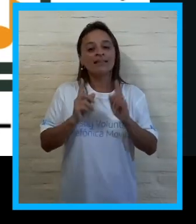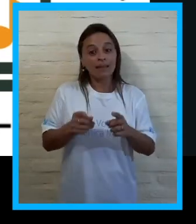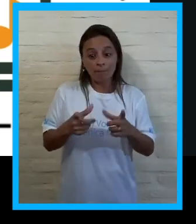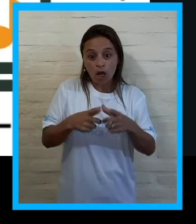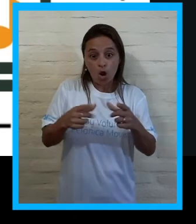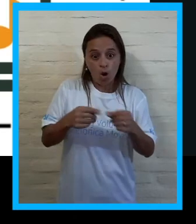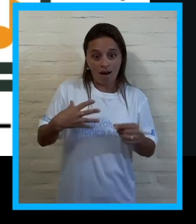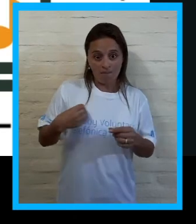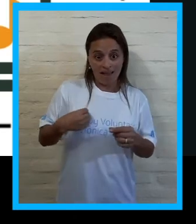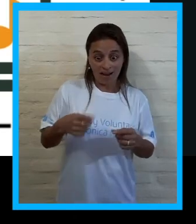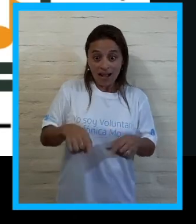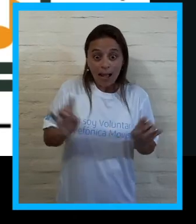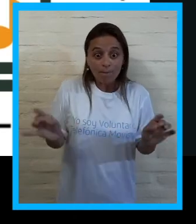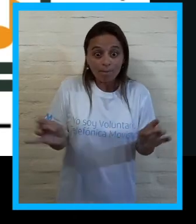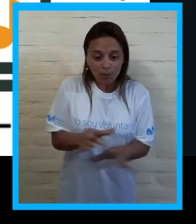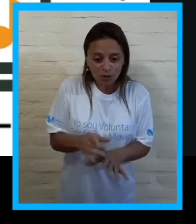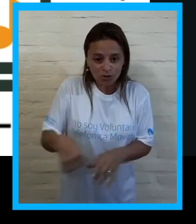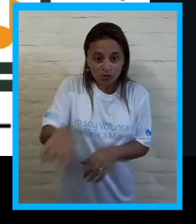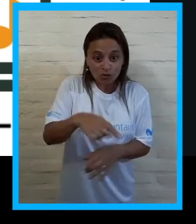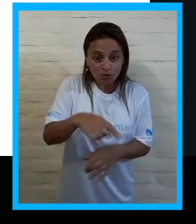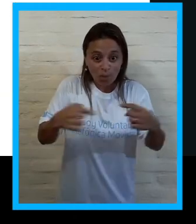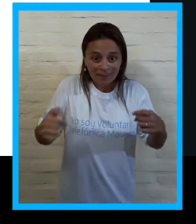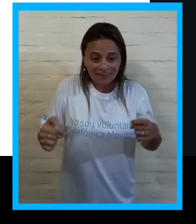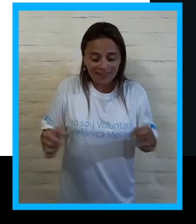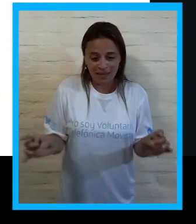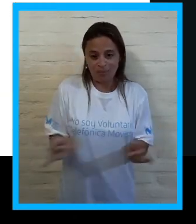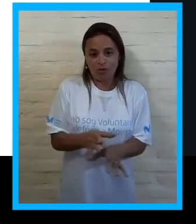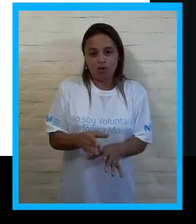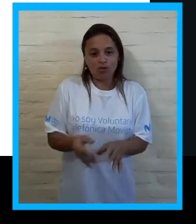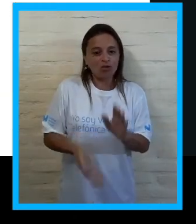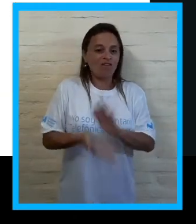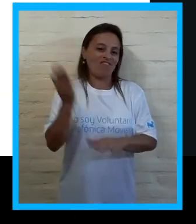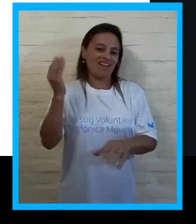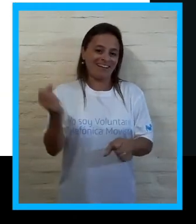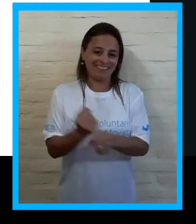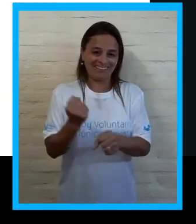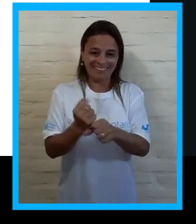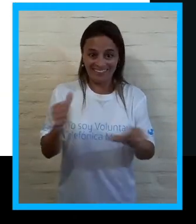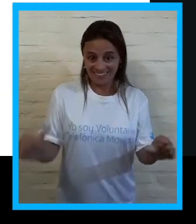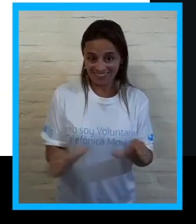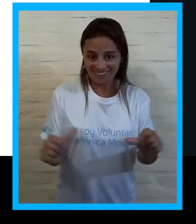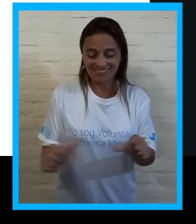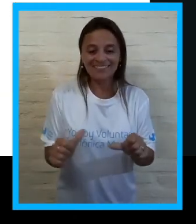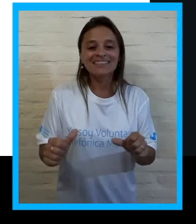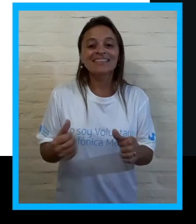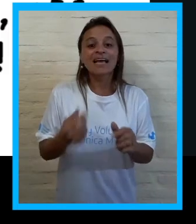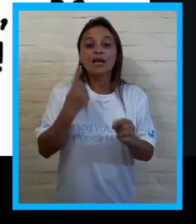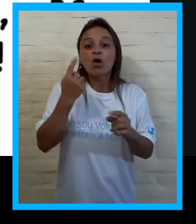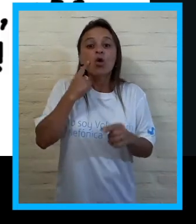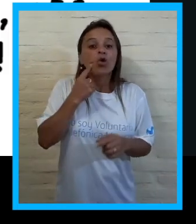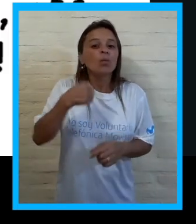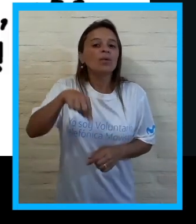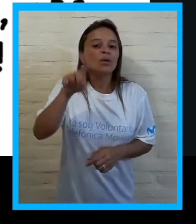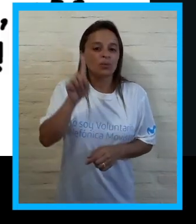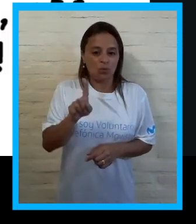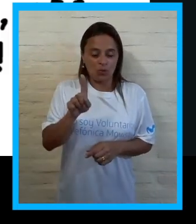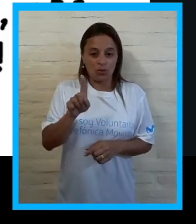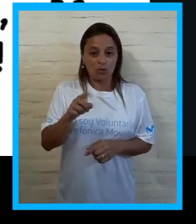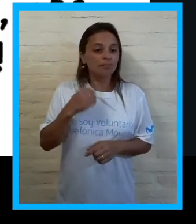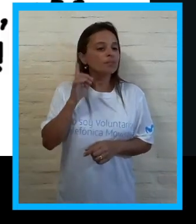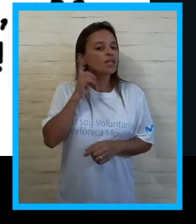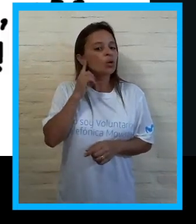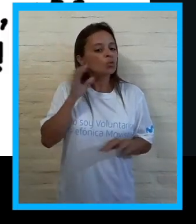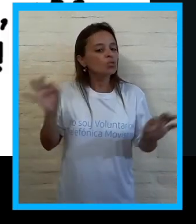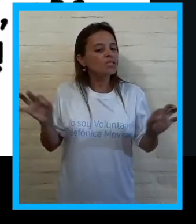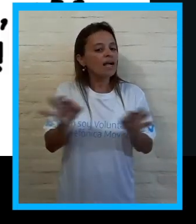Si ya tienes todo listo, entonces manos a la obra. Paso 1.